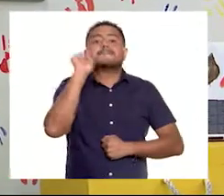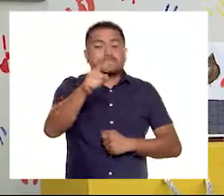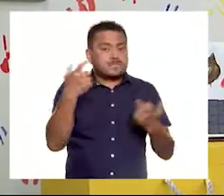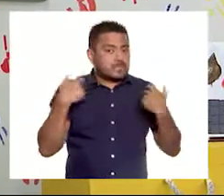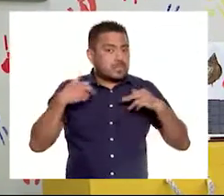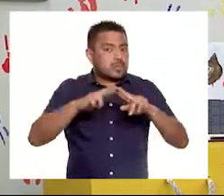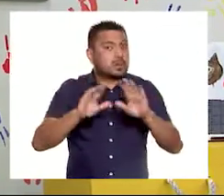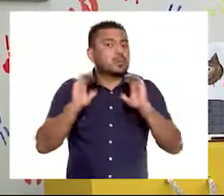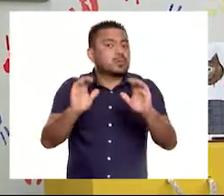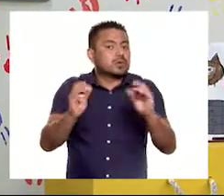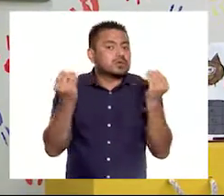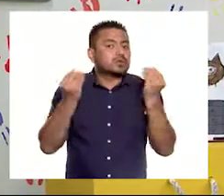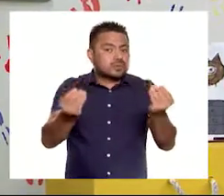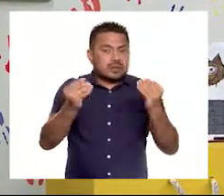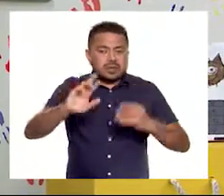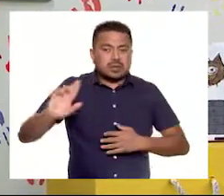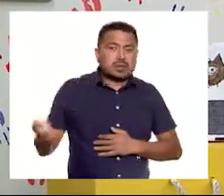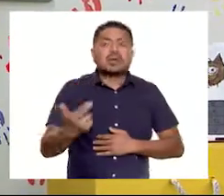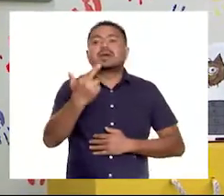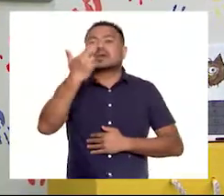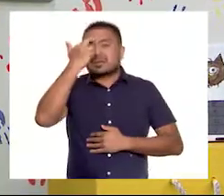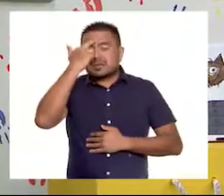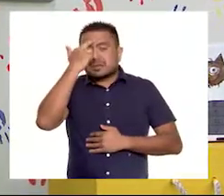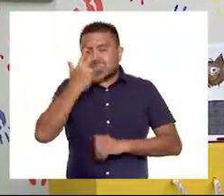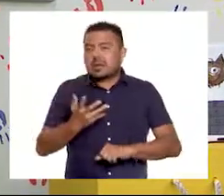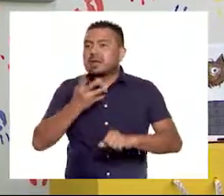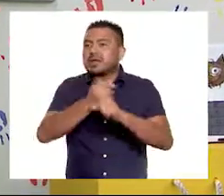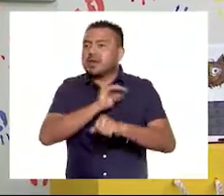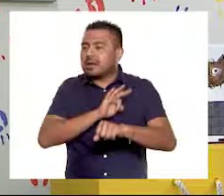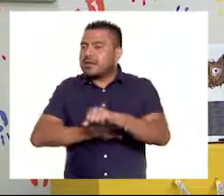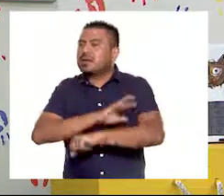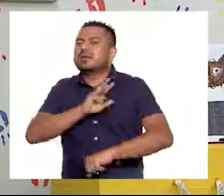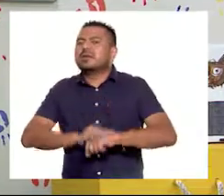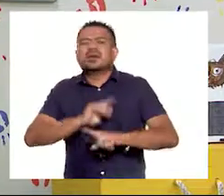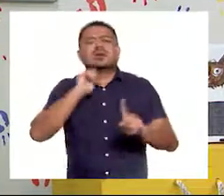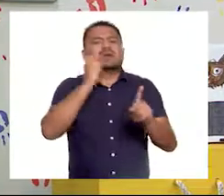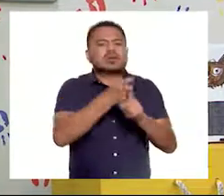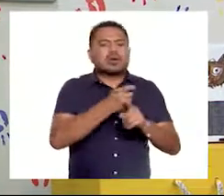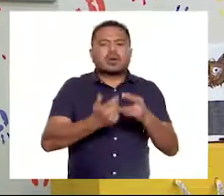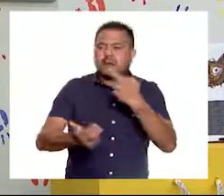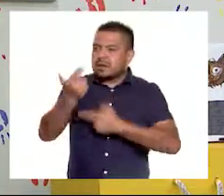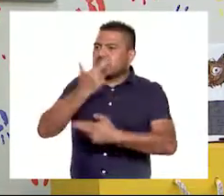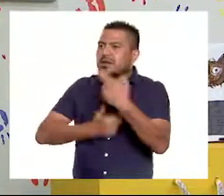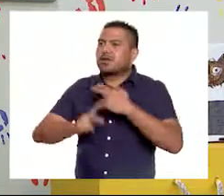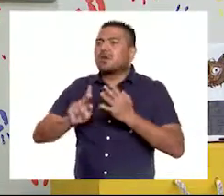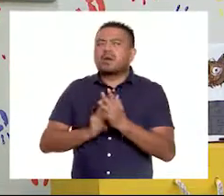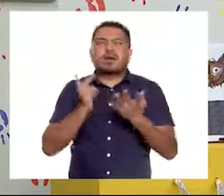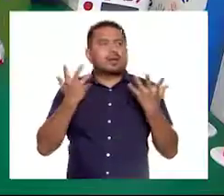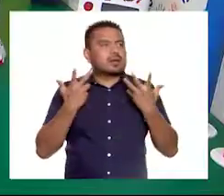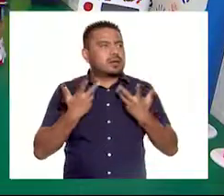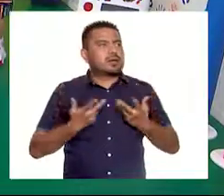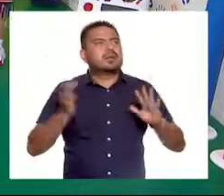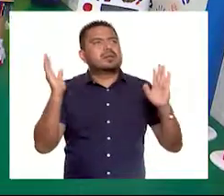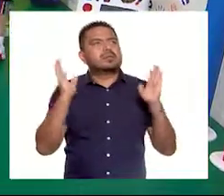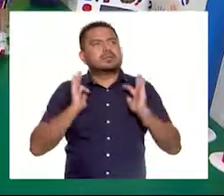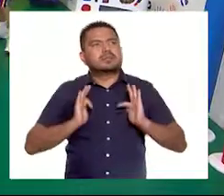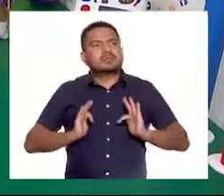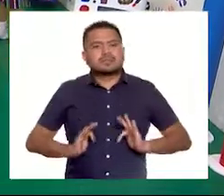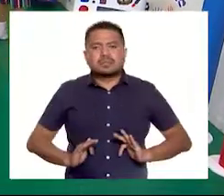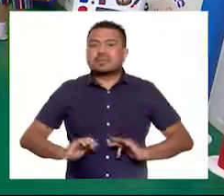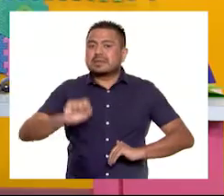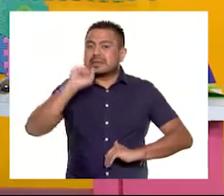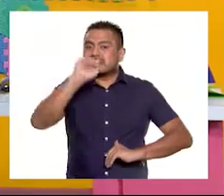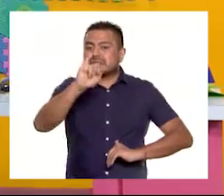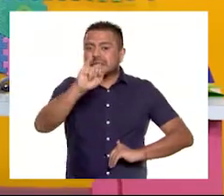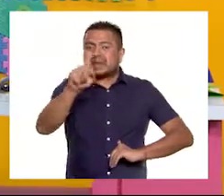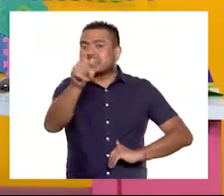maestras, cuídense mucho y recuerden, la estrategia nos va a permitir volver a la casa. Volver a la calma. ¡Perfecto! Y para